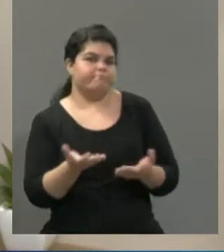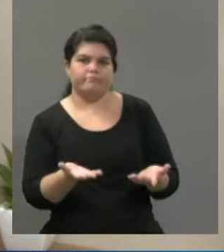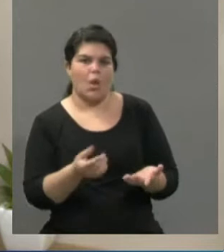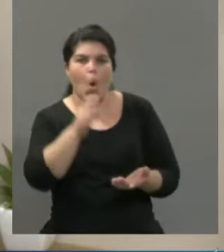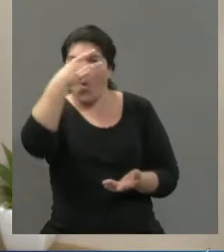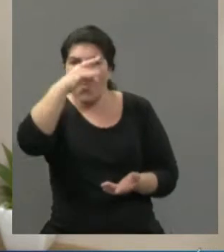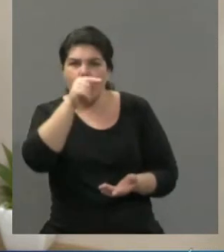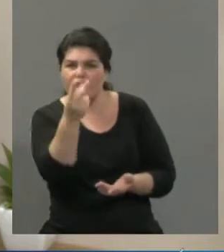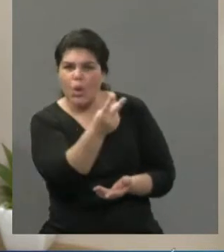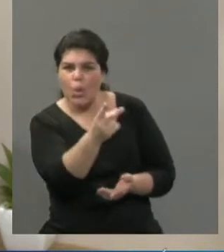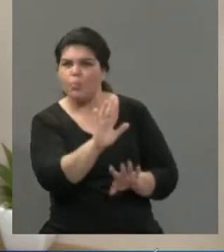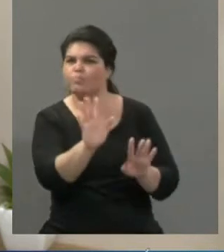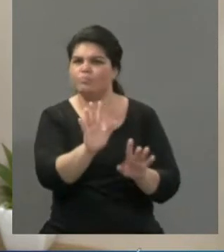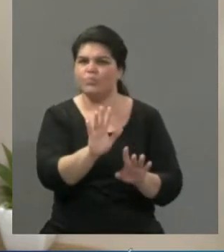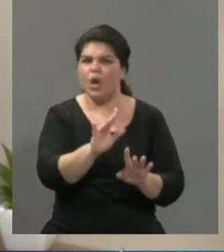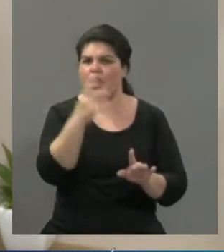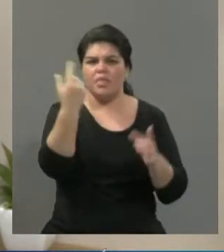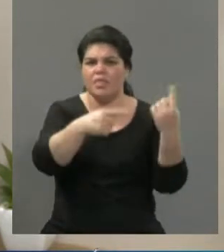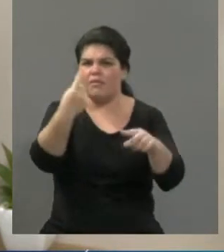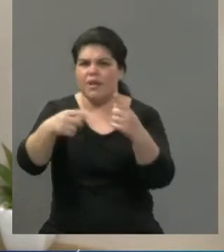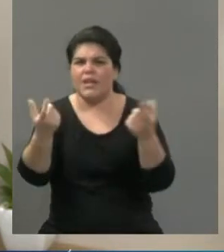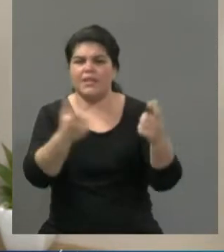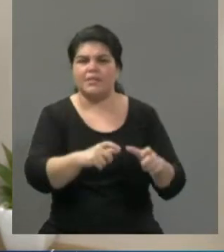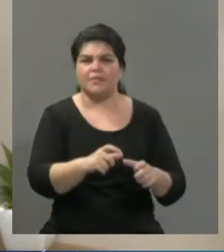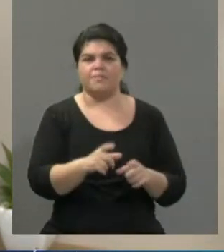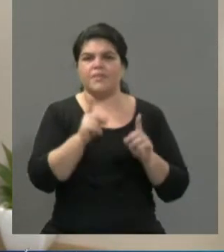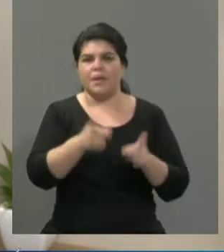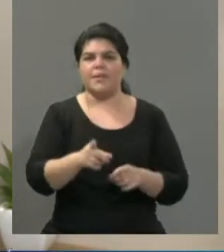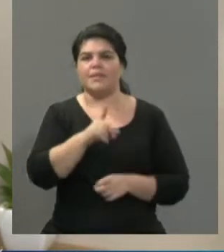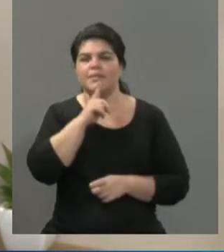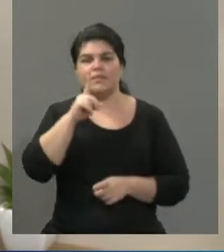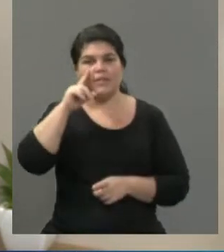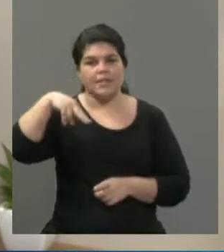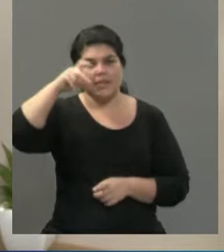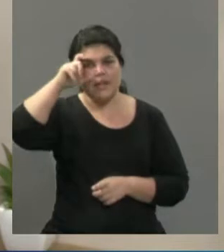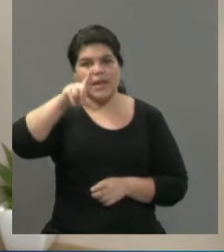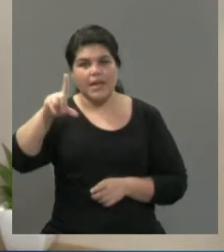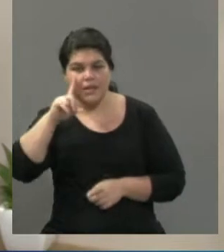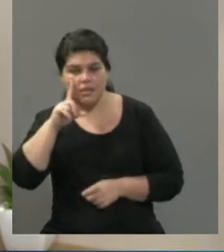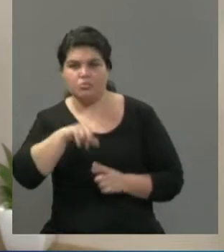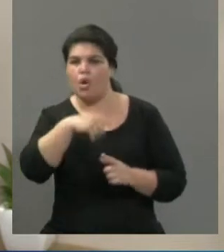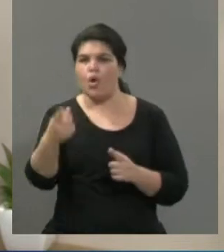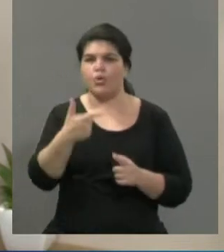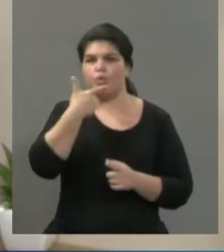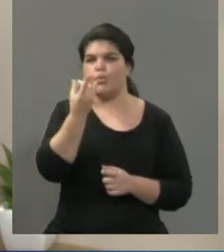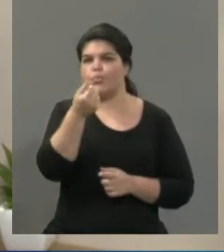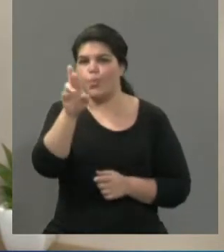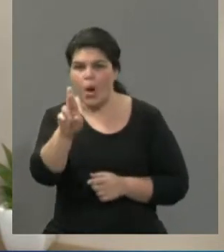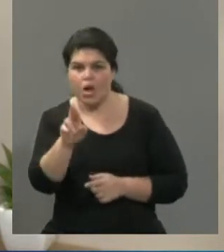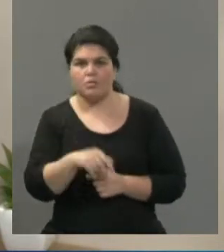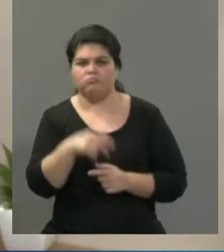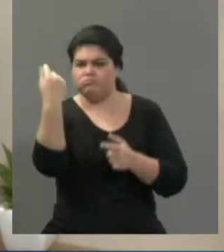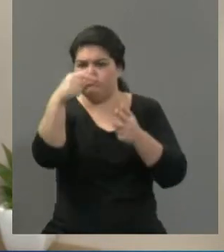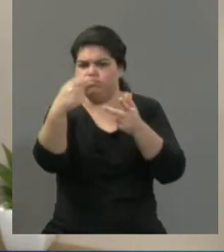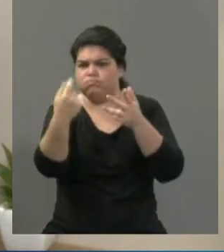sector cultural que se reunieron con el presidente, Tinelli, Suar, e incluso creo que Marcelo Gallardo, por ejemplo. Y en el caso